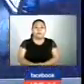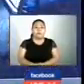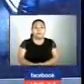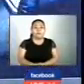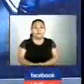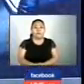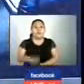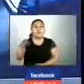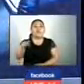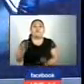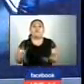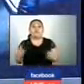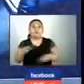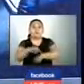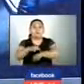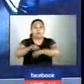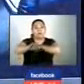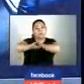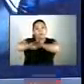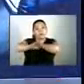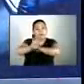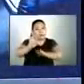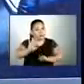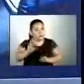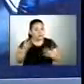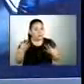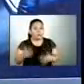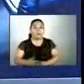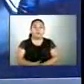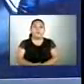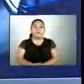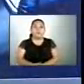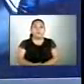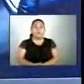Es momento de ir a una nueva pausa comercial. Ya regresamos.